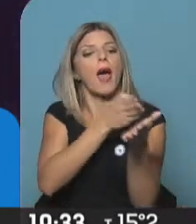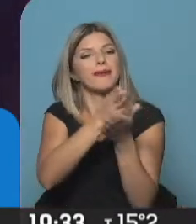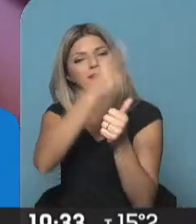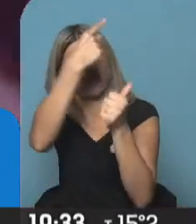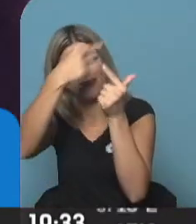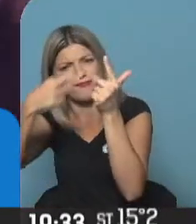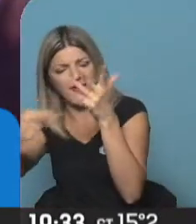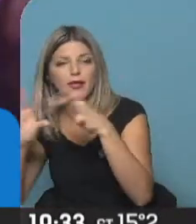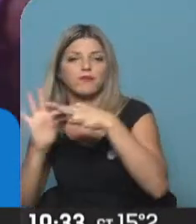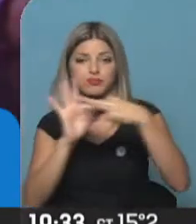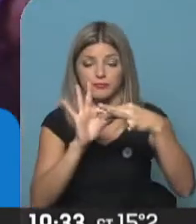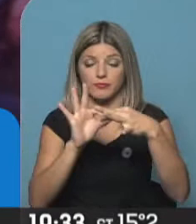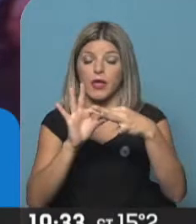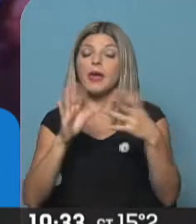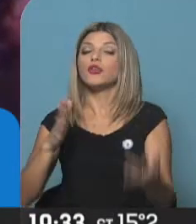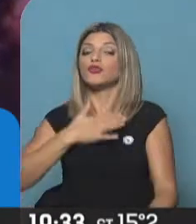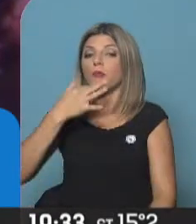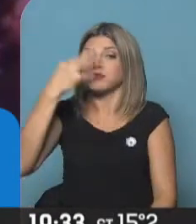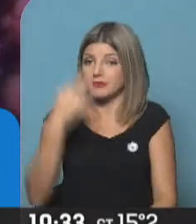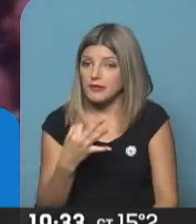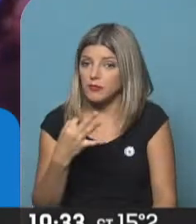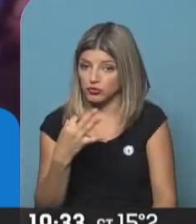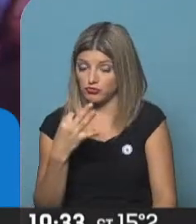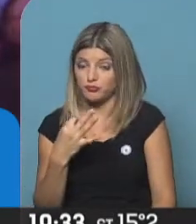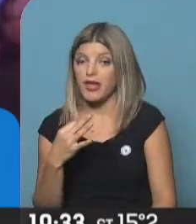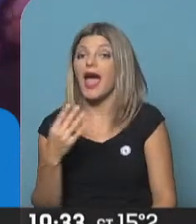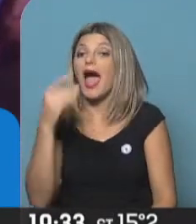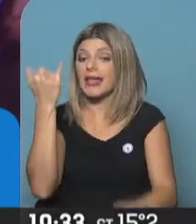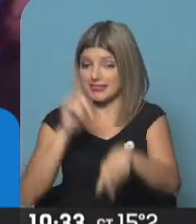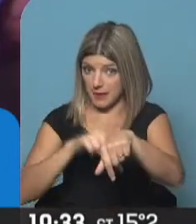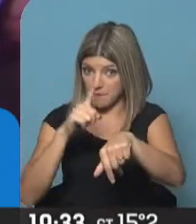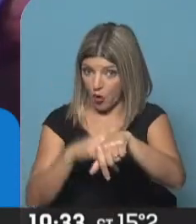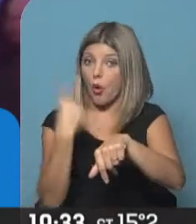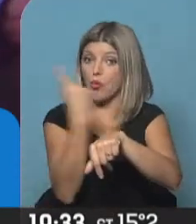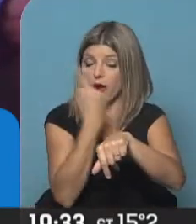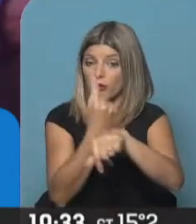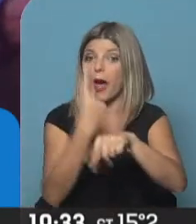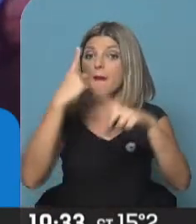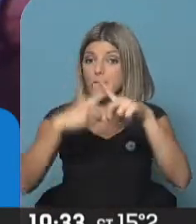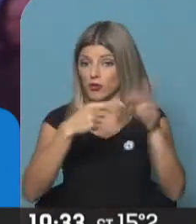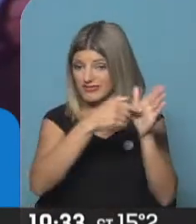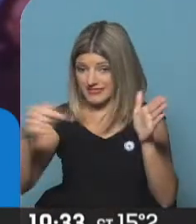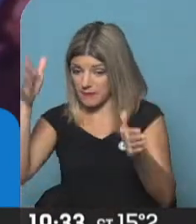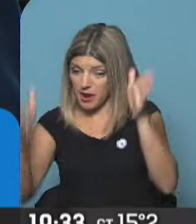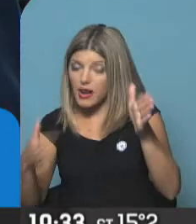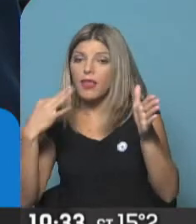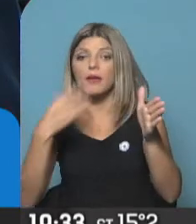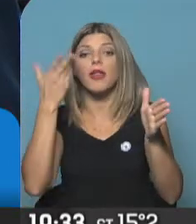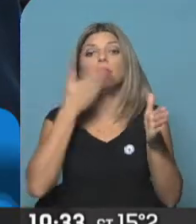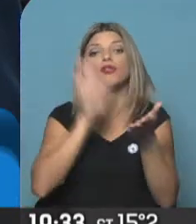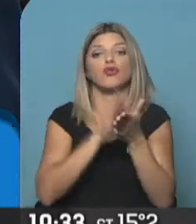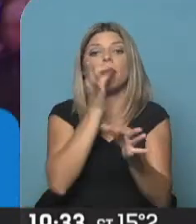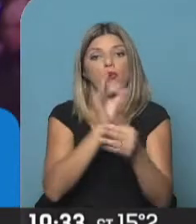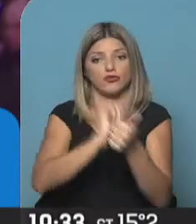que tiene que haber un espacio curricular es decir una hora cátedra en la semana donde se trata el tema de educación sexual primaria y secundaria sí